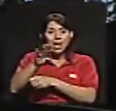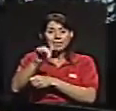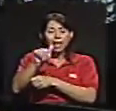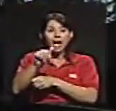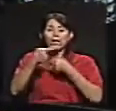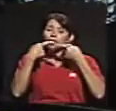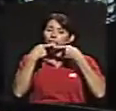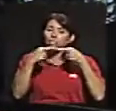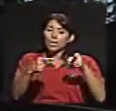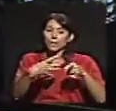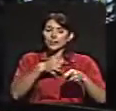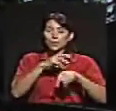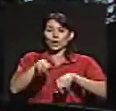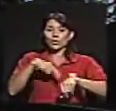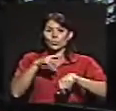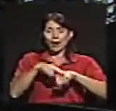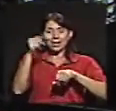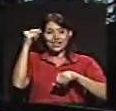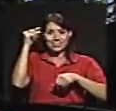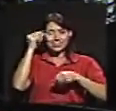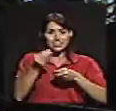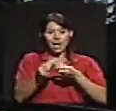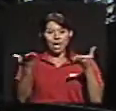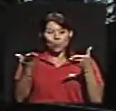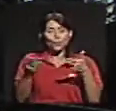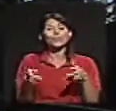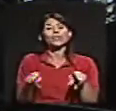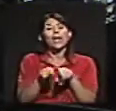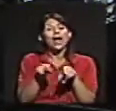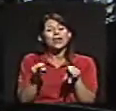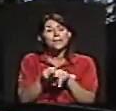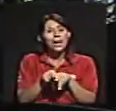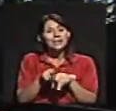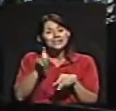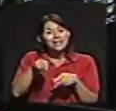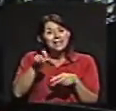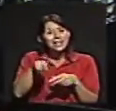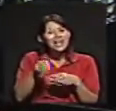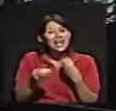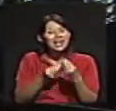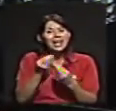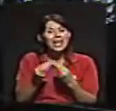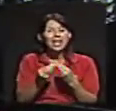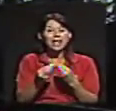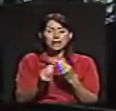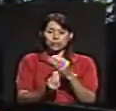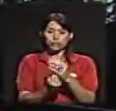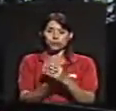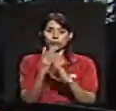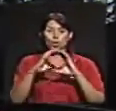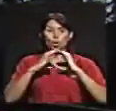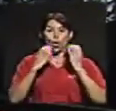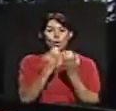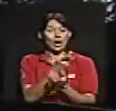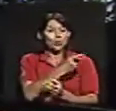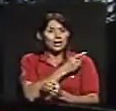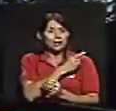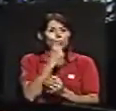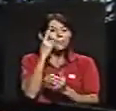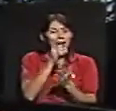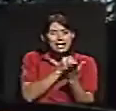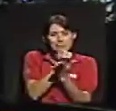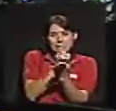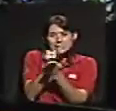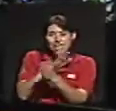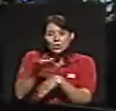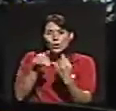Estado. Además, se requiere también la conformación de un órgano director para que investigue todos los hechos